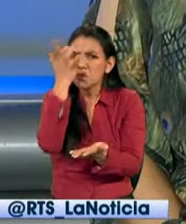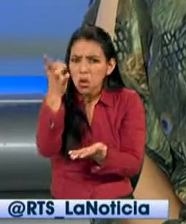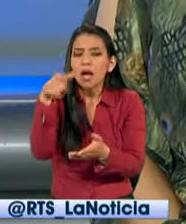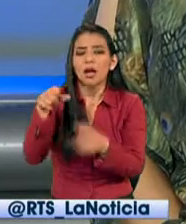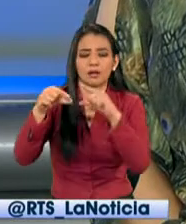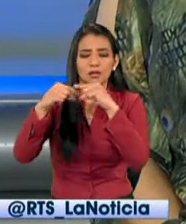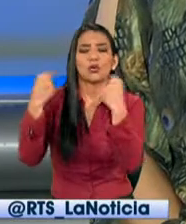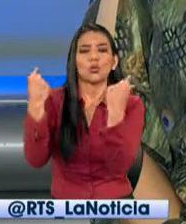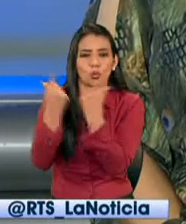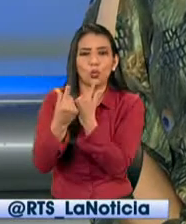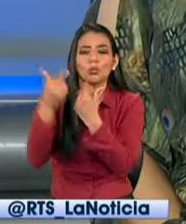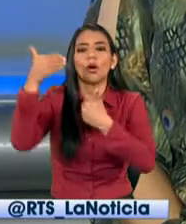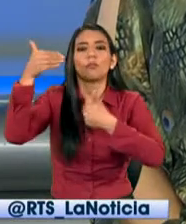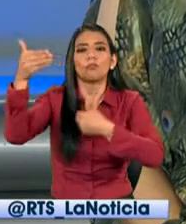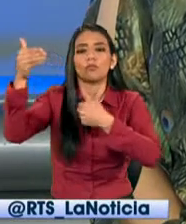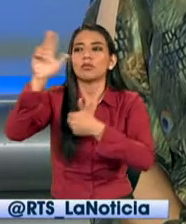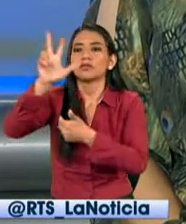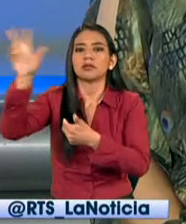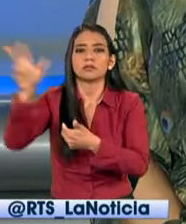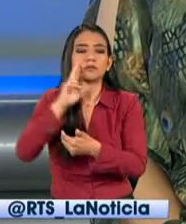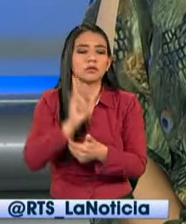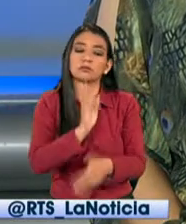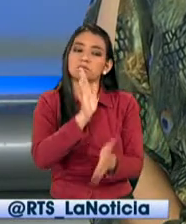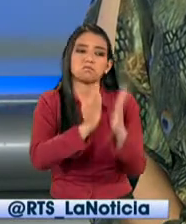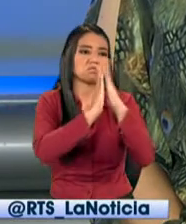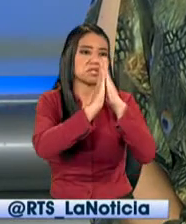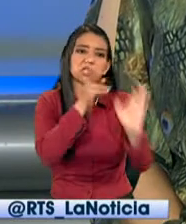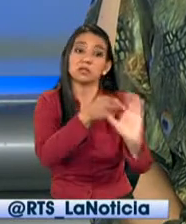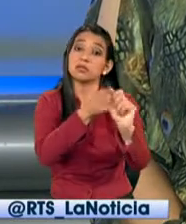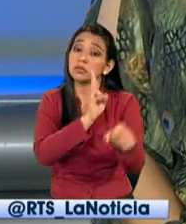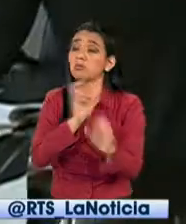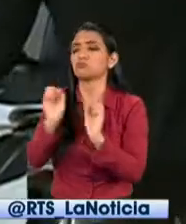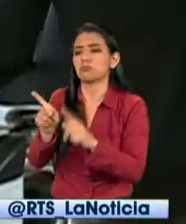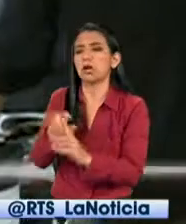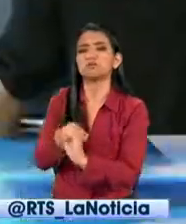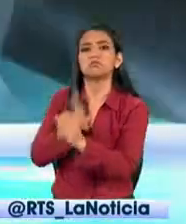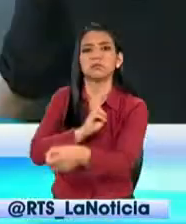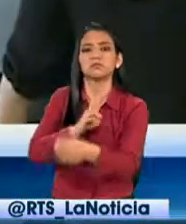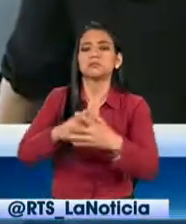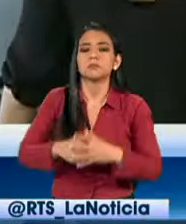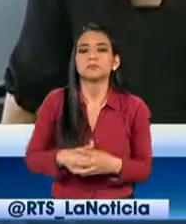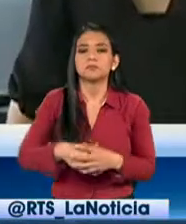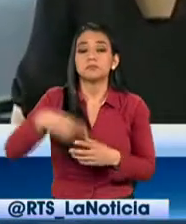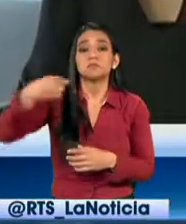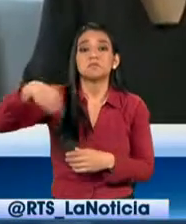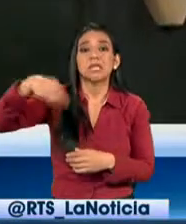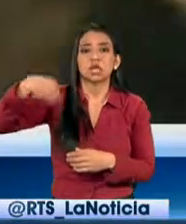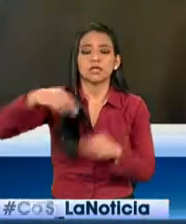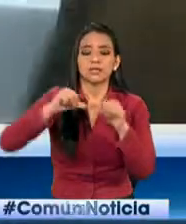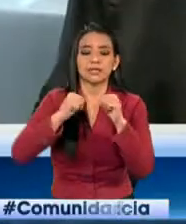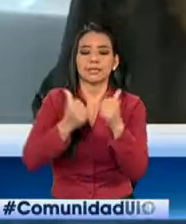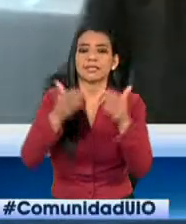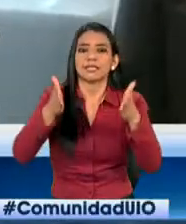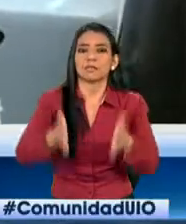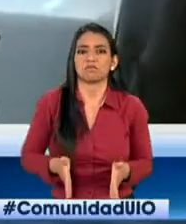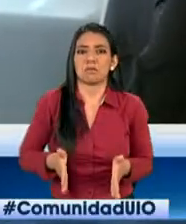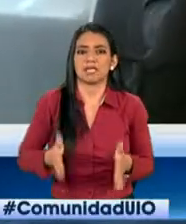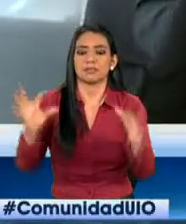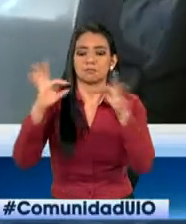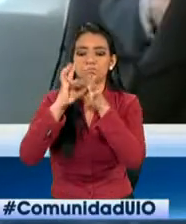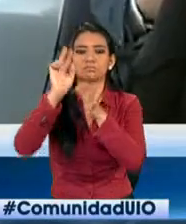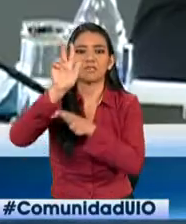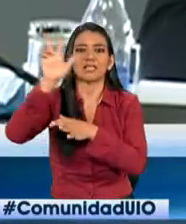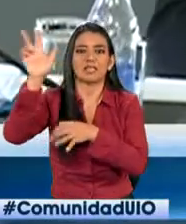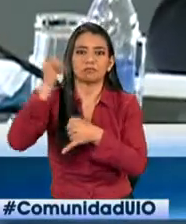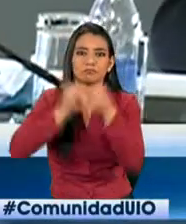bloque oficialista del renunciar a su cargo. La tarde de este miércoles, el asambleísta por Alianza País, Fernando